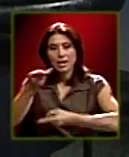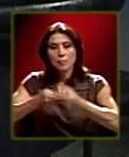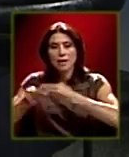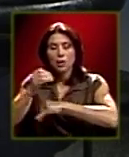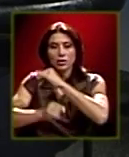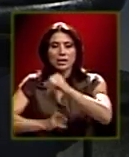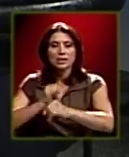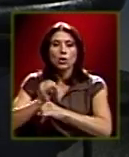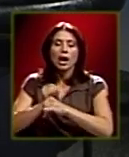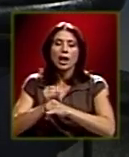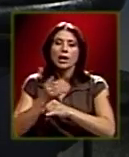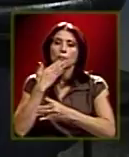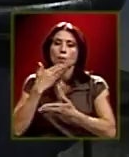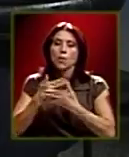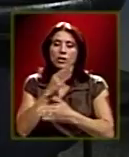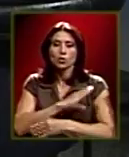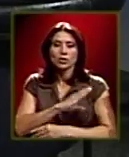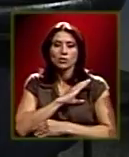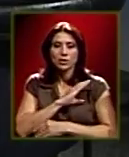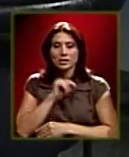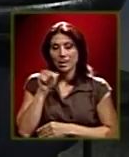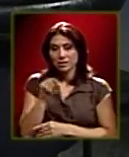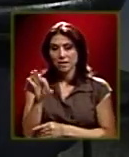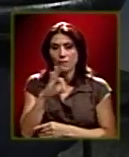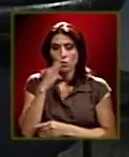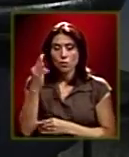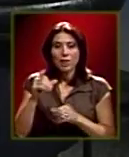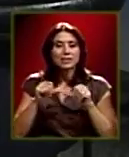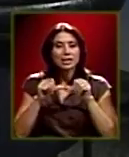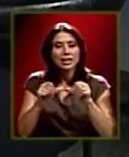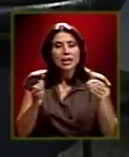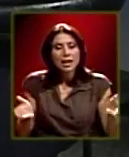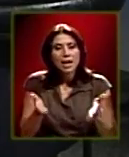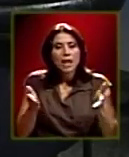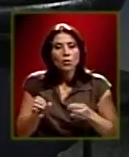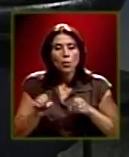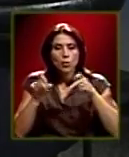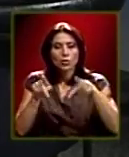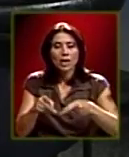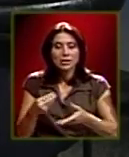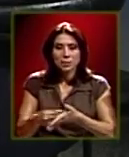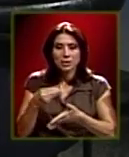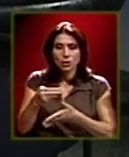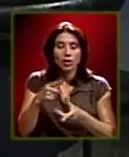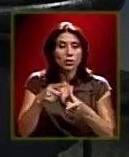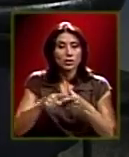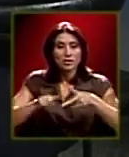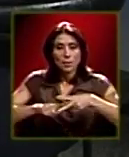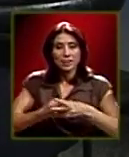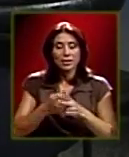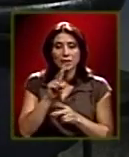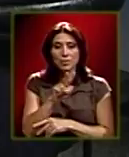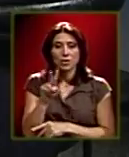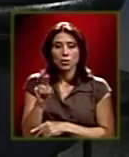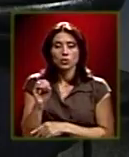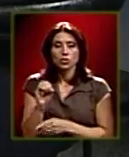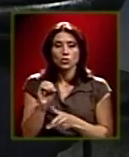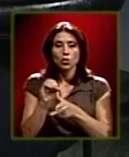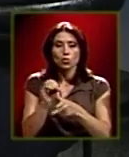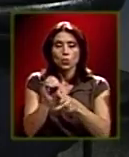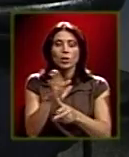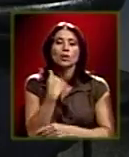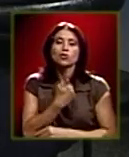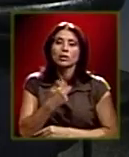internacionales. Esa es la manera de seguir generando oportunidades de inversión. Entonces, tendremos ya a partir del 22 de octubre la primera ronda